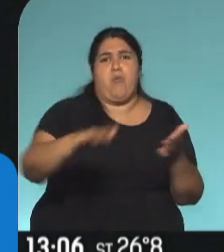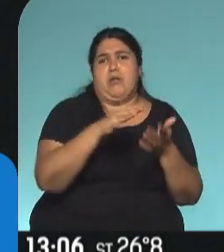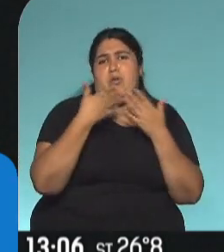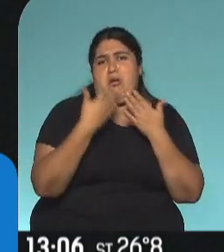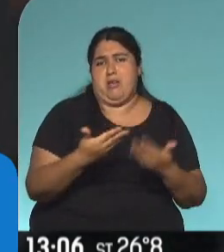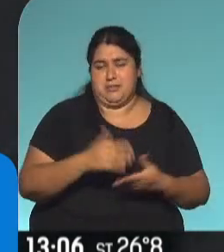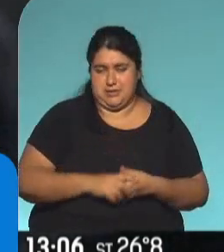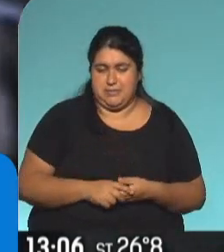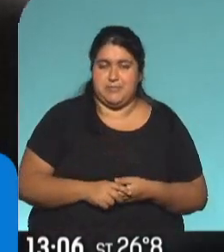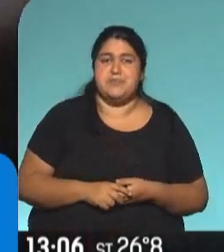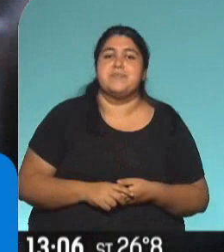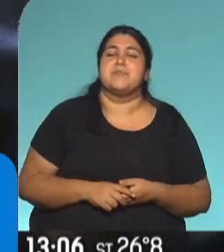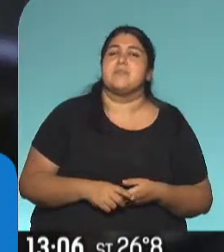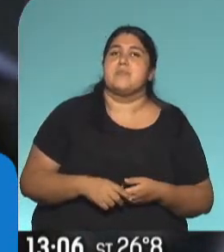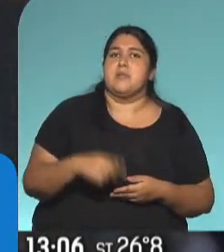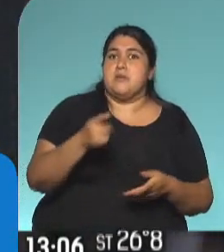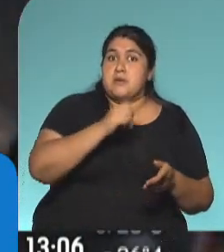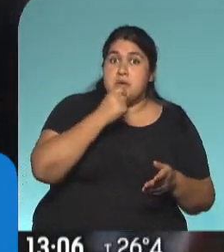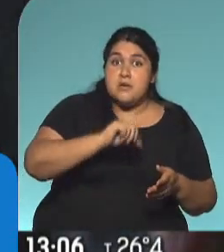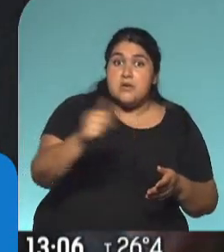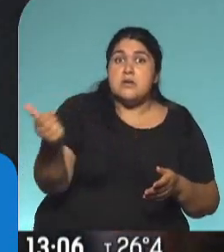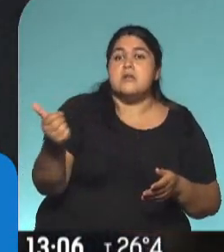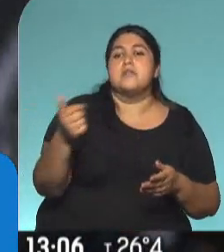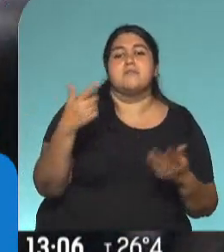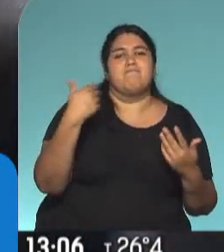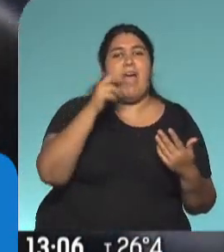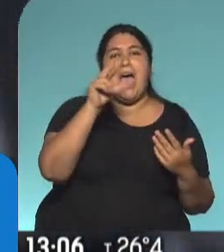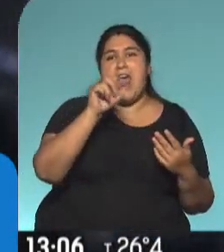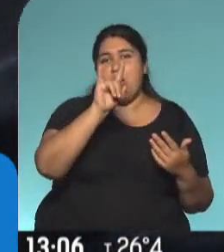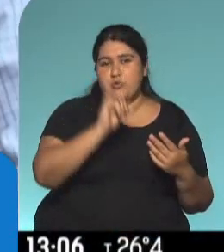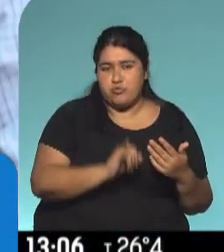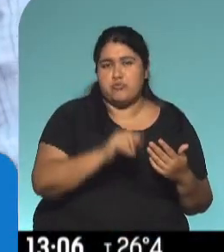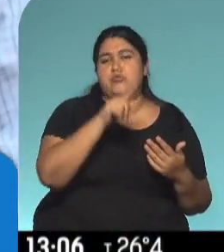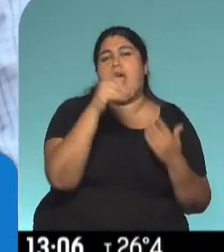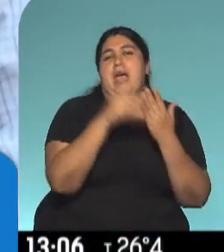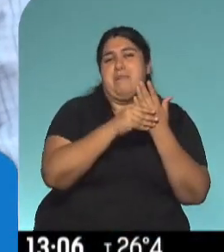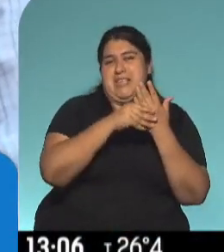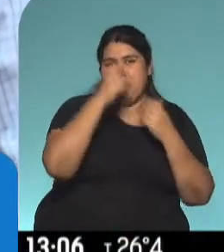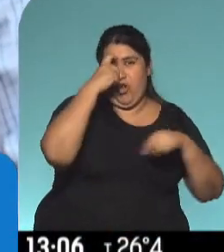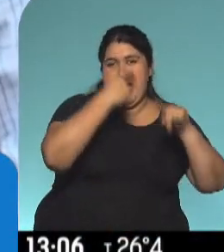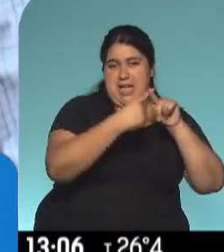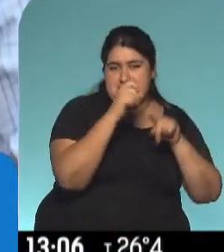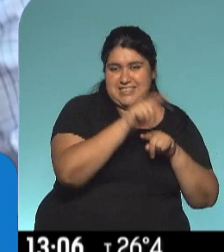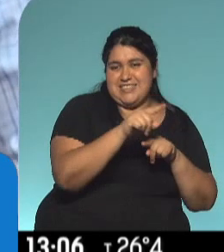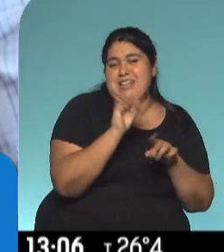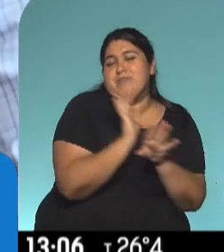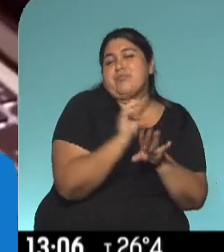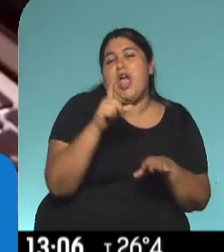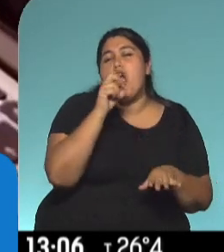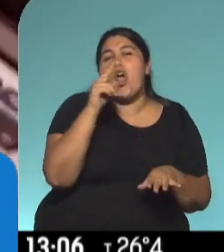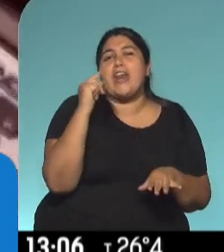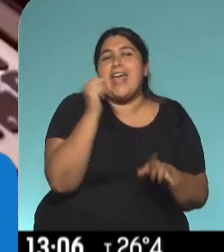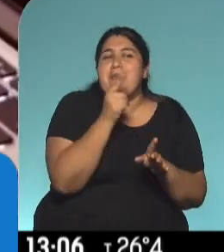ecuatoriano. Lejos de una victoria asegurada, Arauz, el exministro de Correa llamado el hijo pródigo de